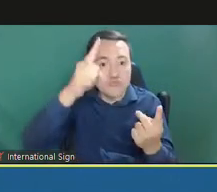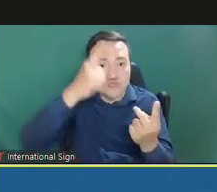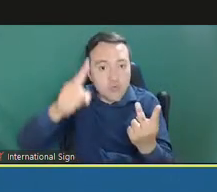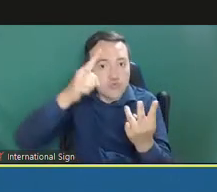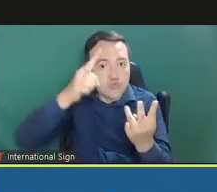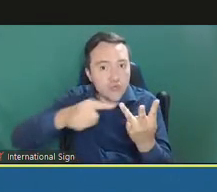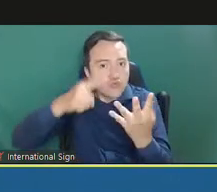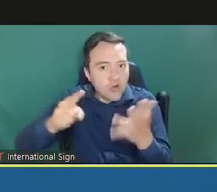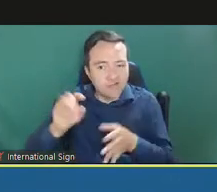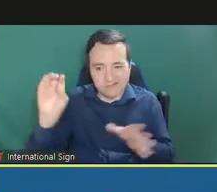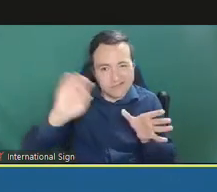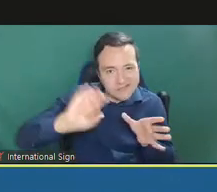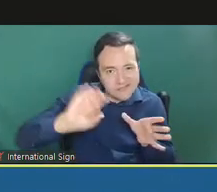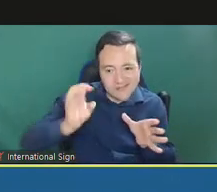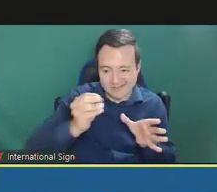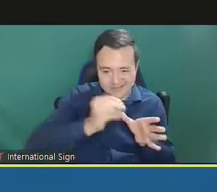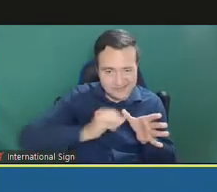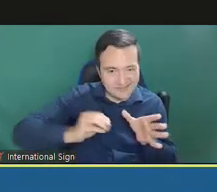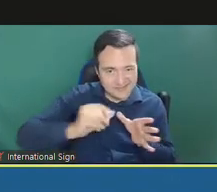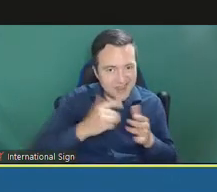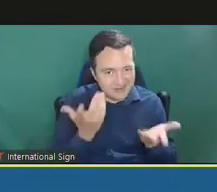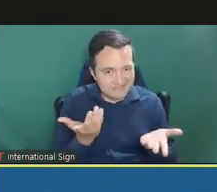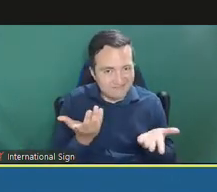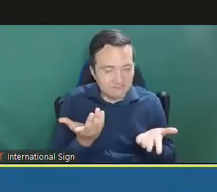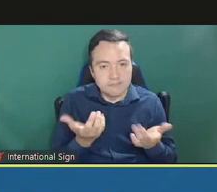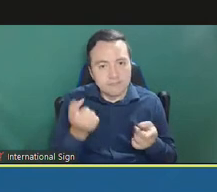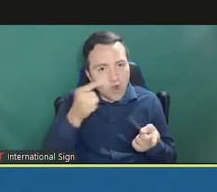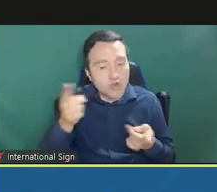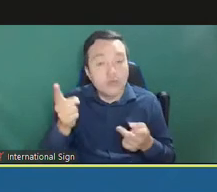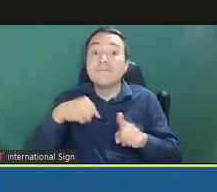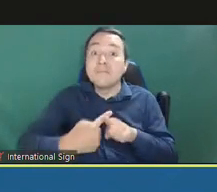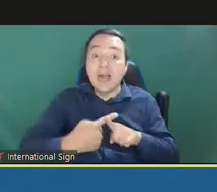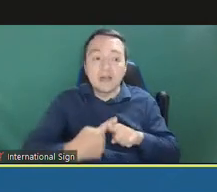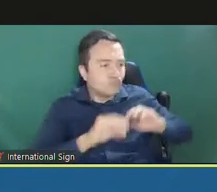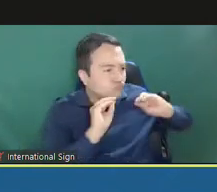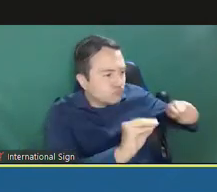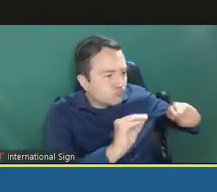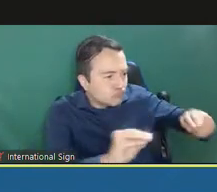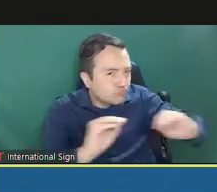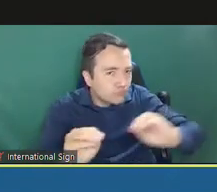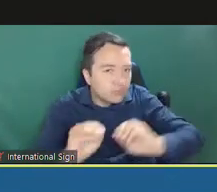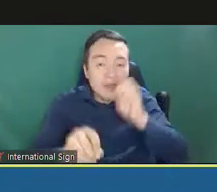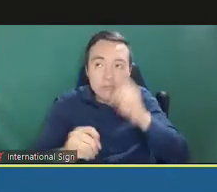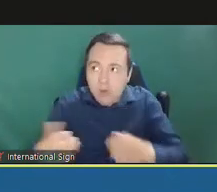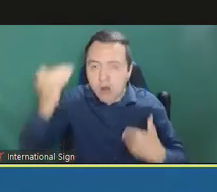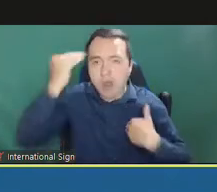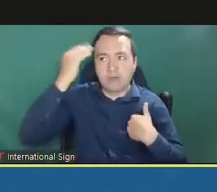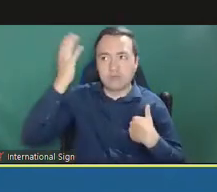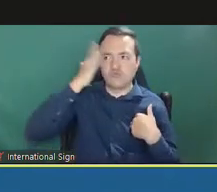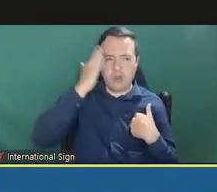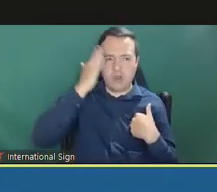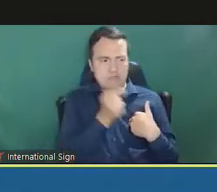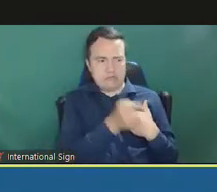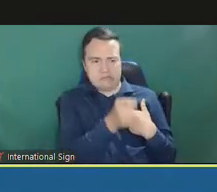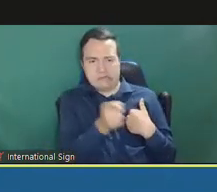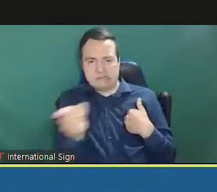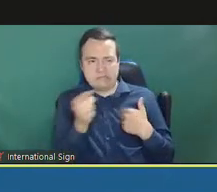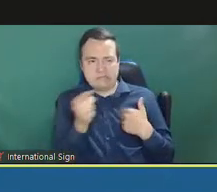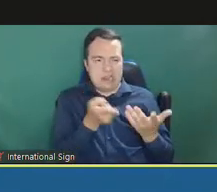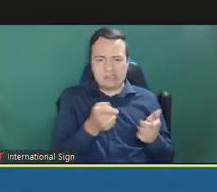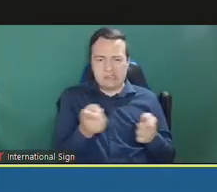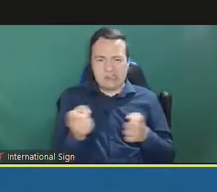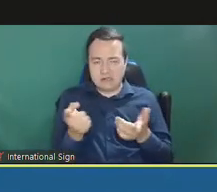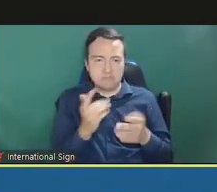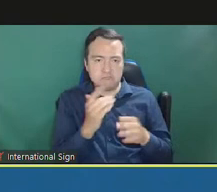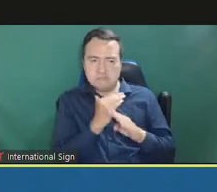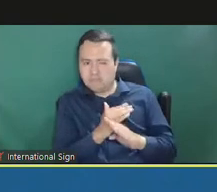y campañas mediáticas y educativas y cuatro para implementar el etiquetado con la potencia